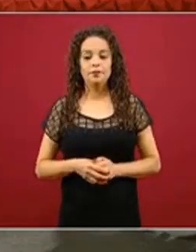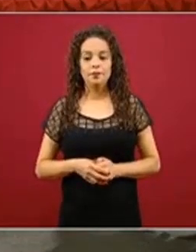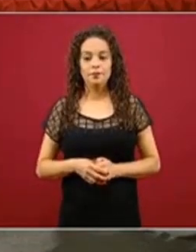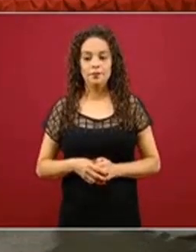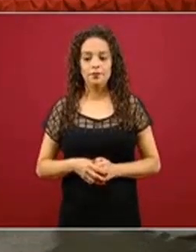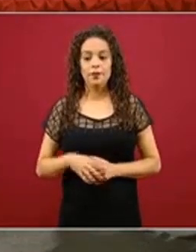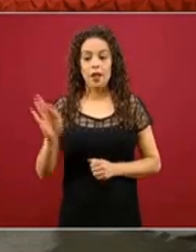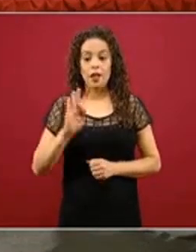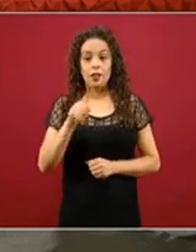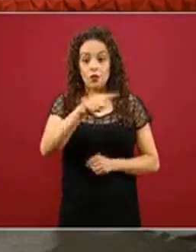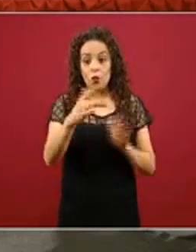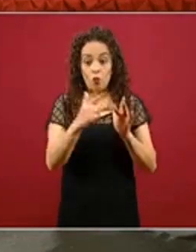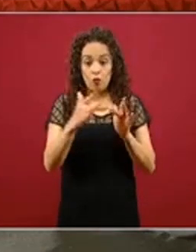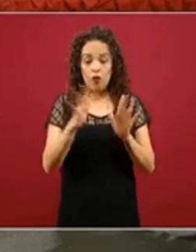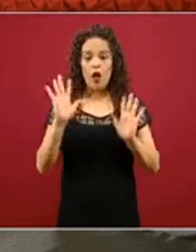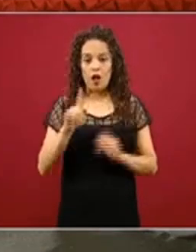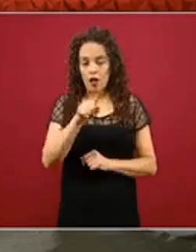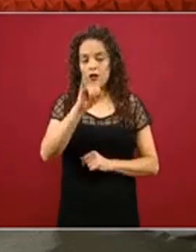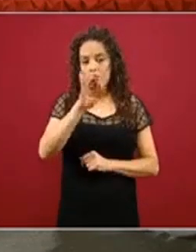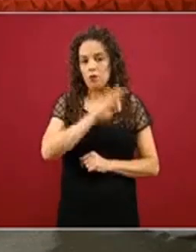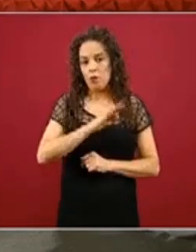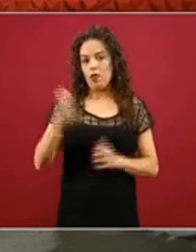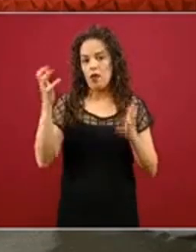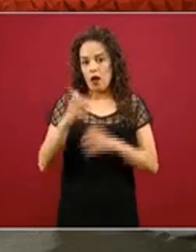presenta síntomas. No lo dude.